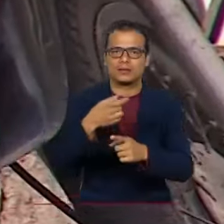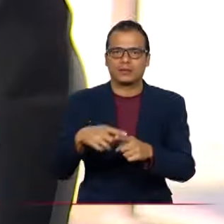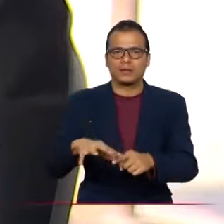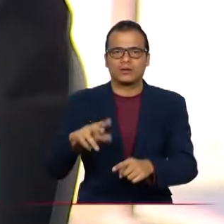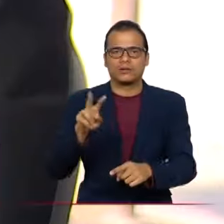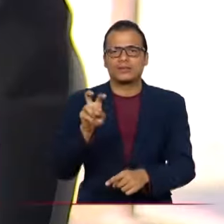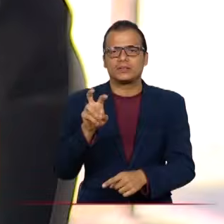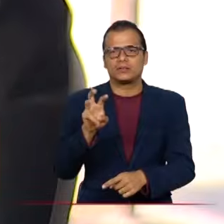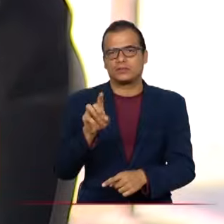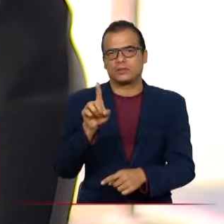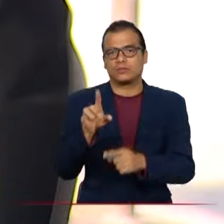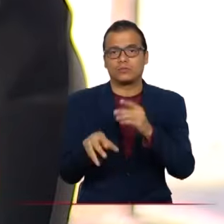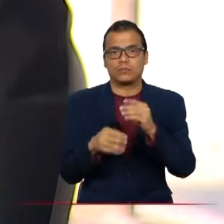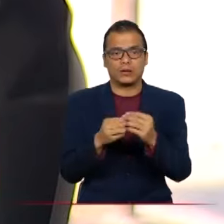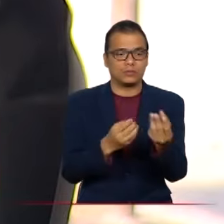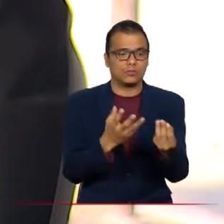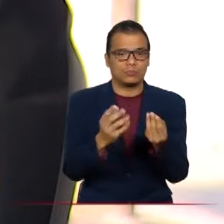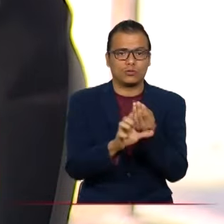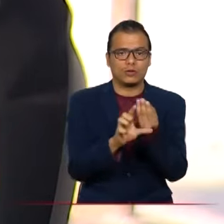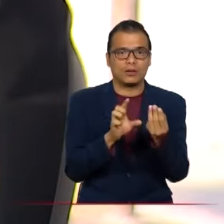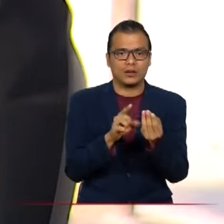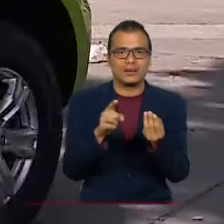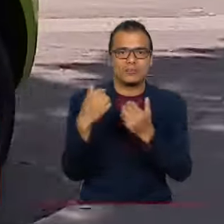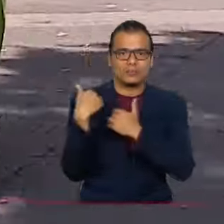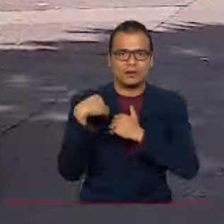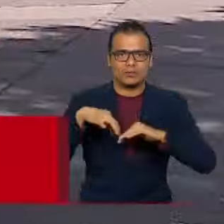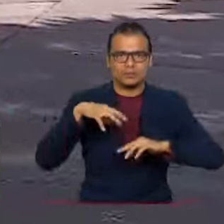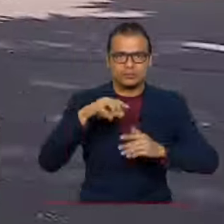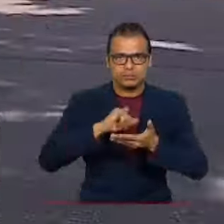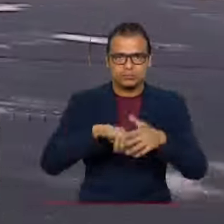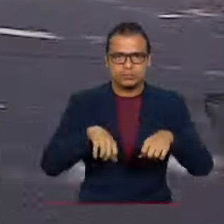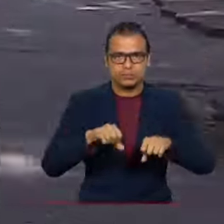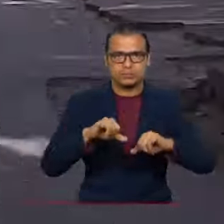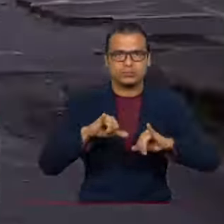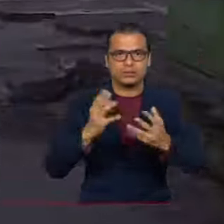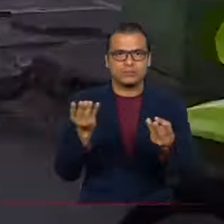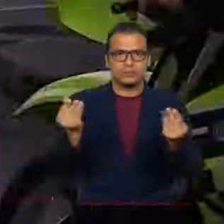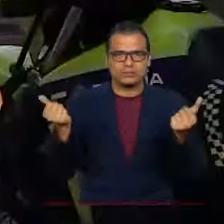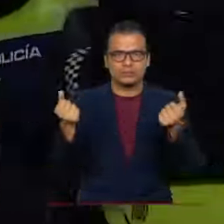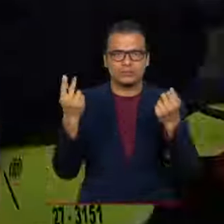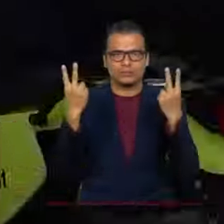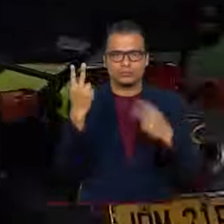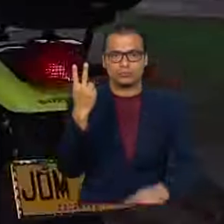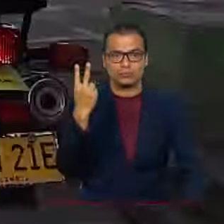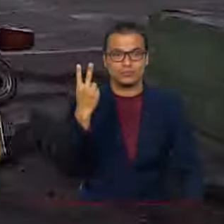hurtadas y han desarticulado dos bandas criminales dedicadas a este delito en Cali.